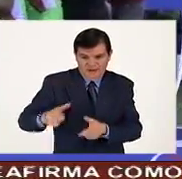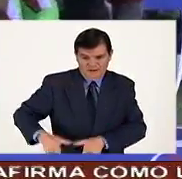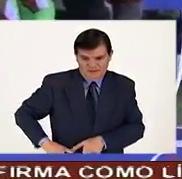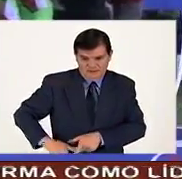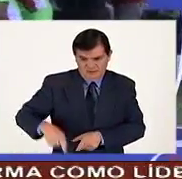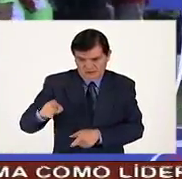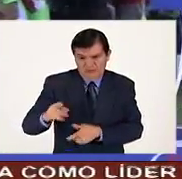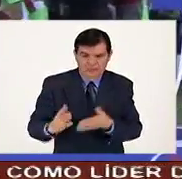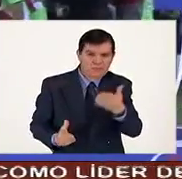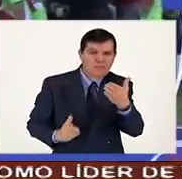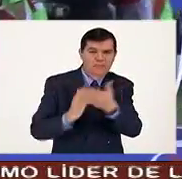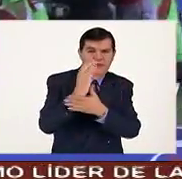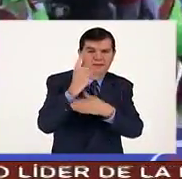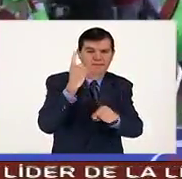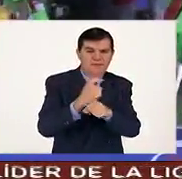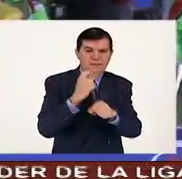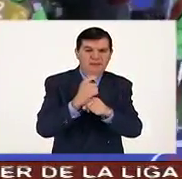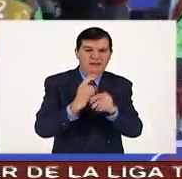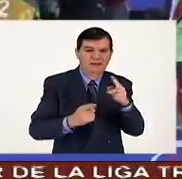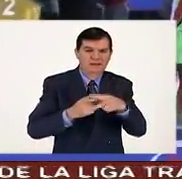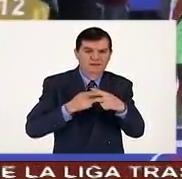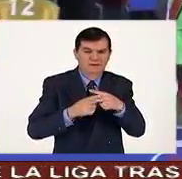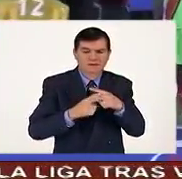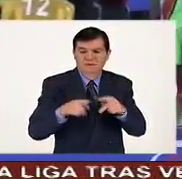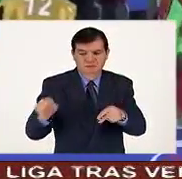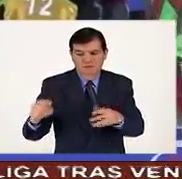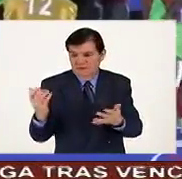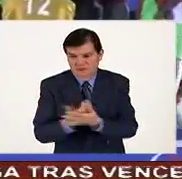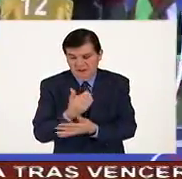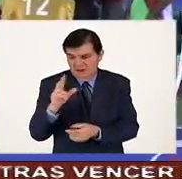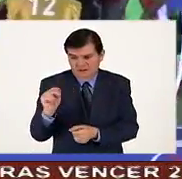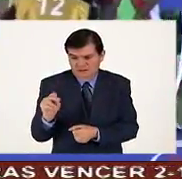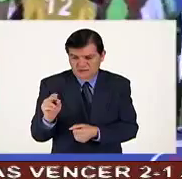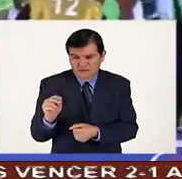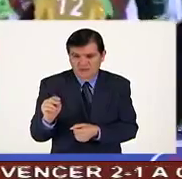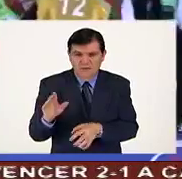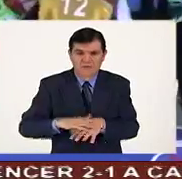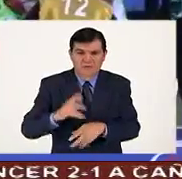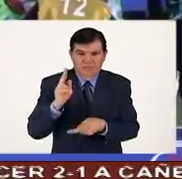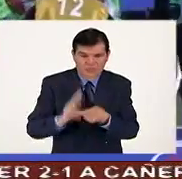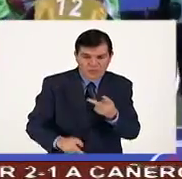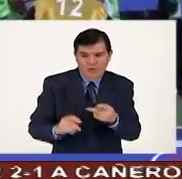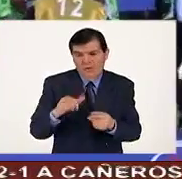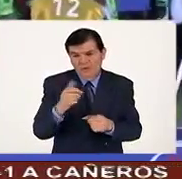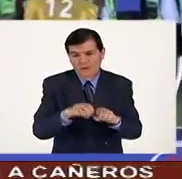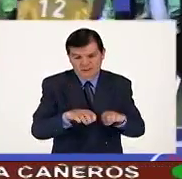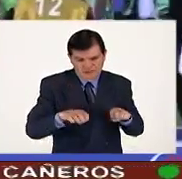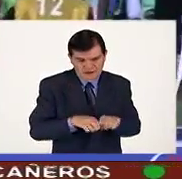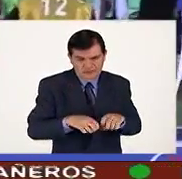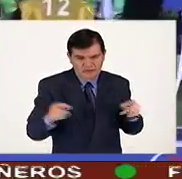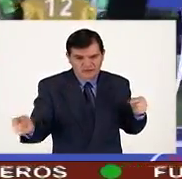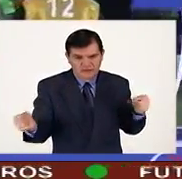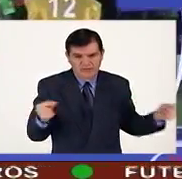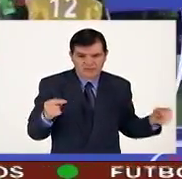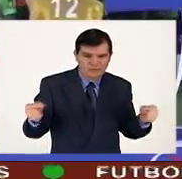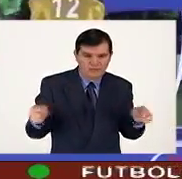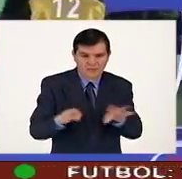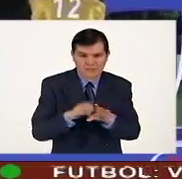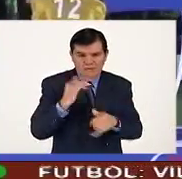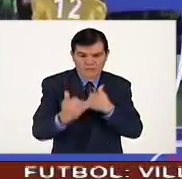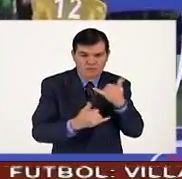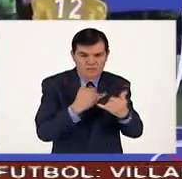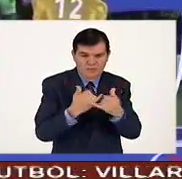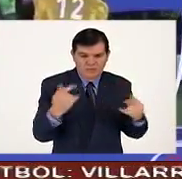pase directo a la primera división. Si no es así, y obviamente hay algún otro equipo campeón, estarán yendo a un